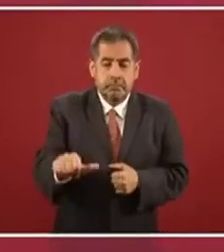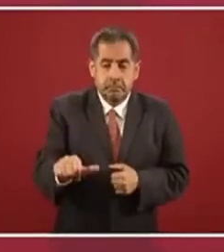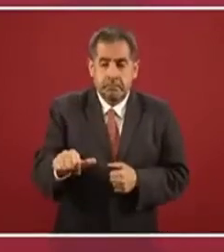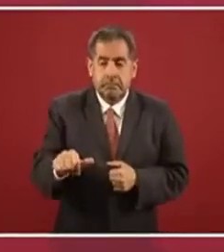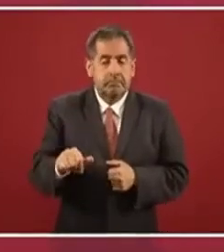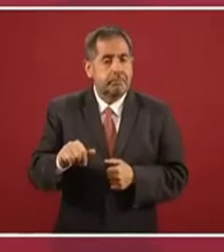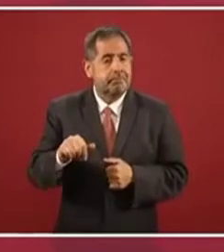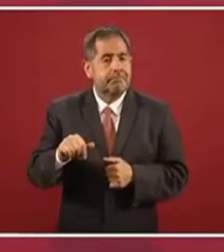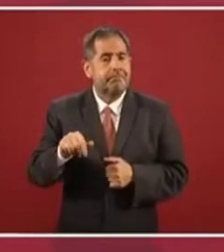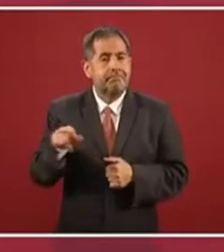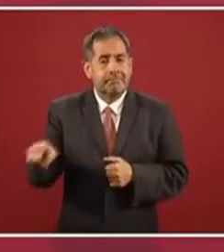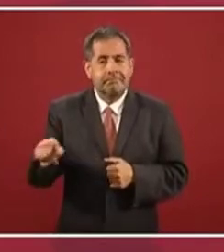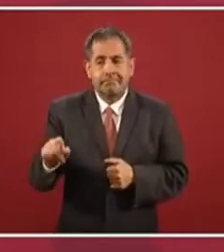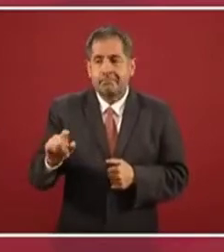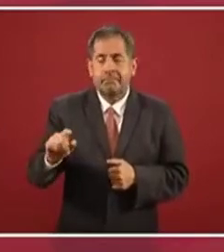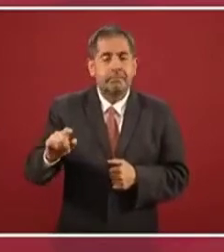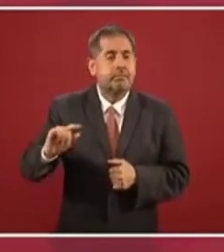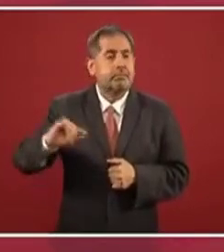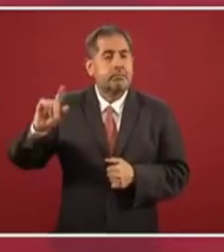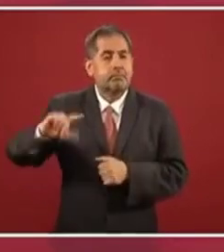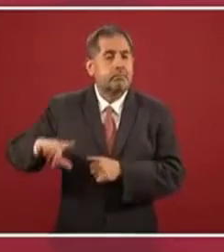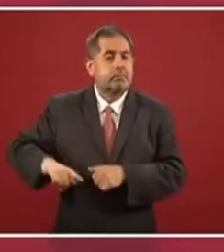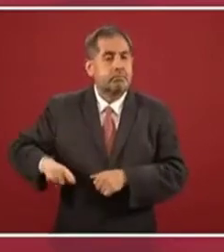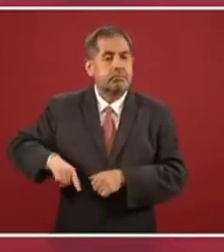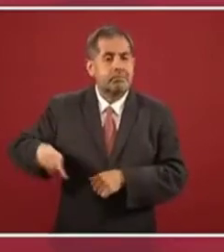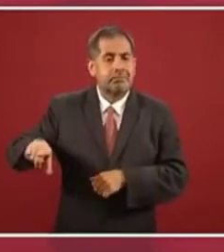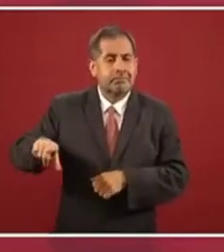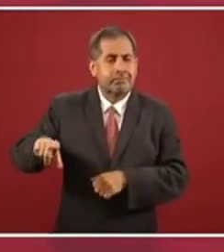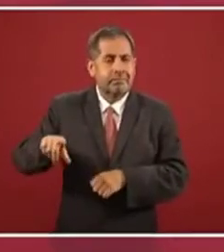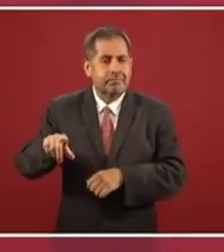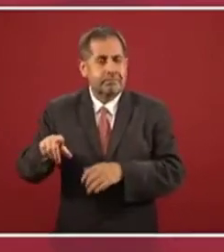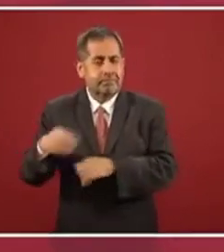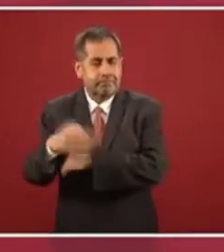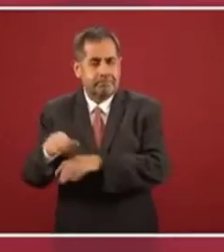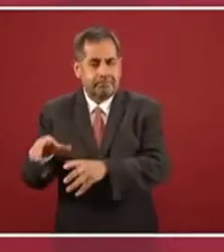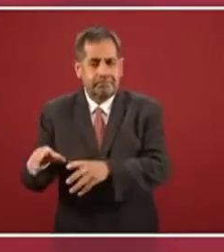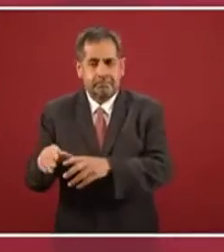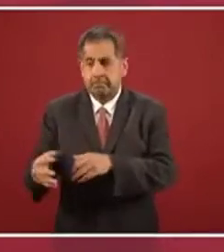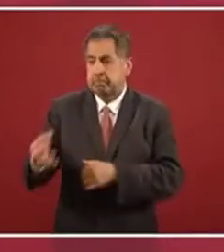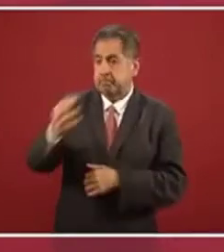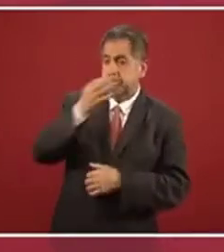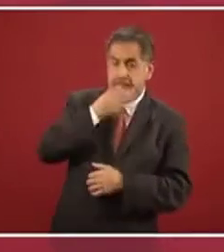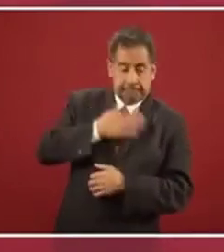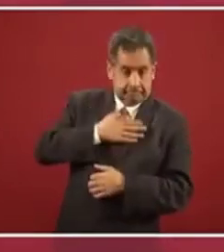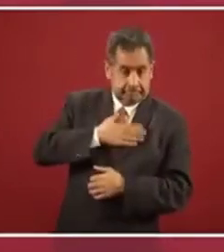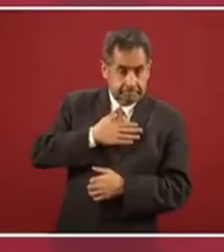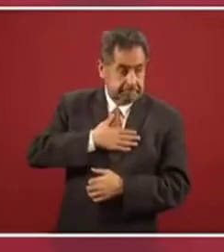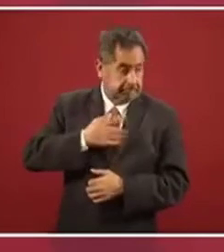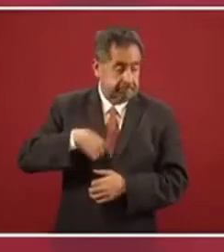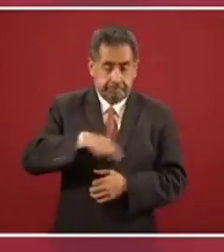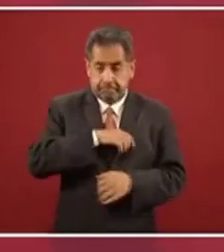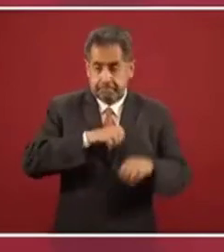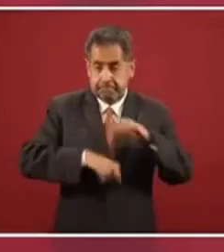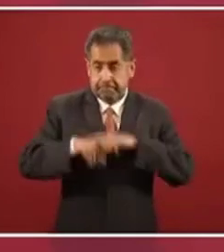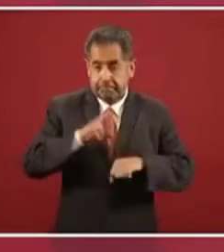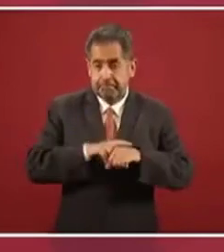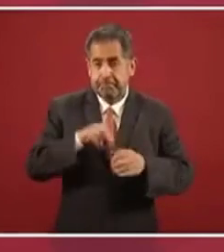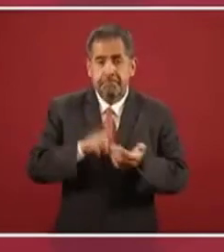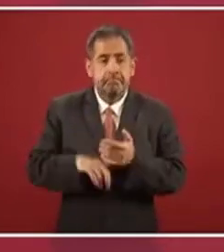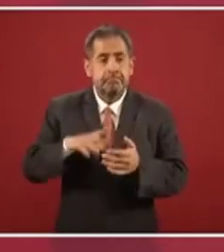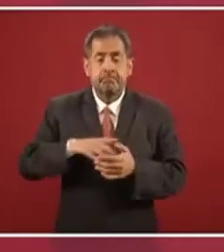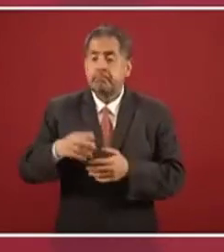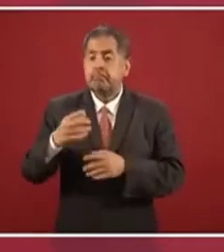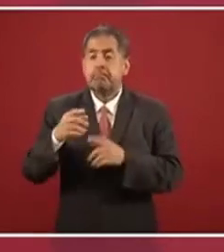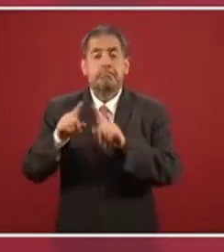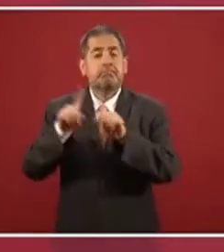las autoridades de facto de Bolivia informaron a la representación mexicana que había órdenes de